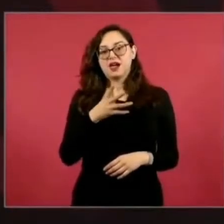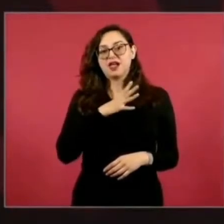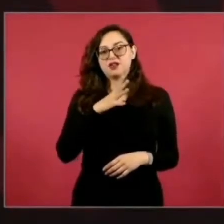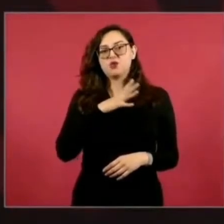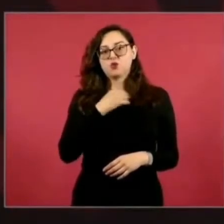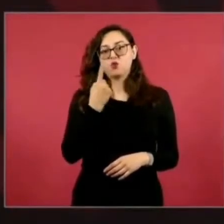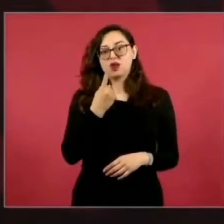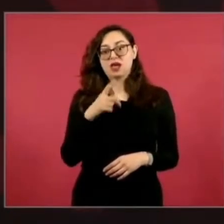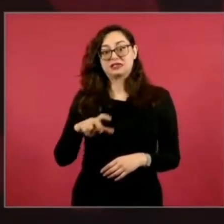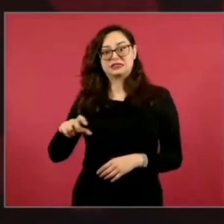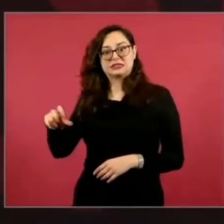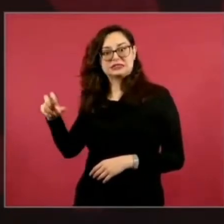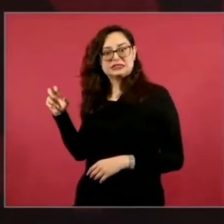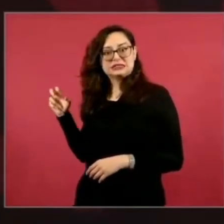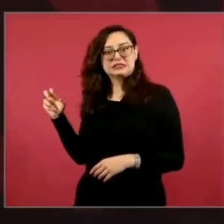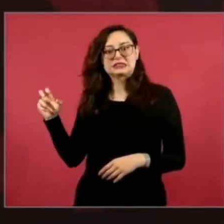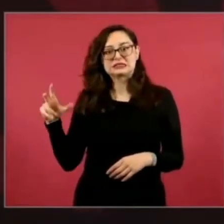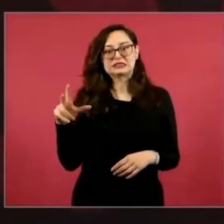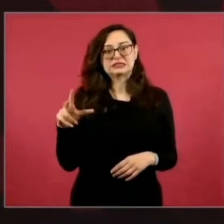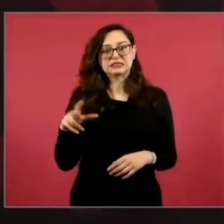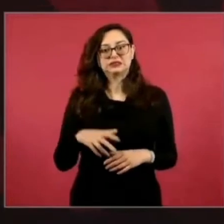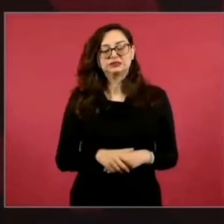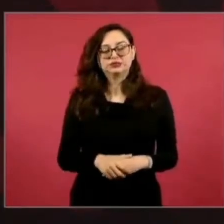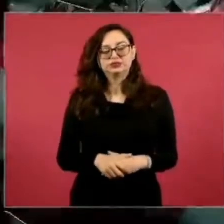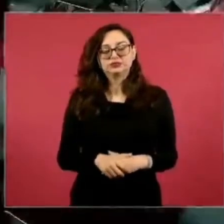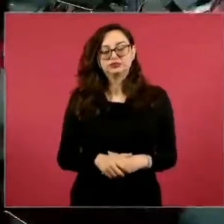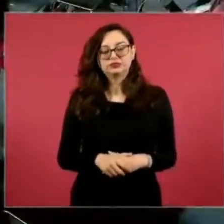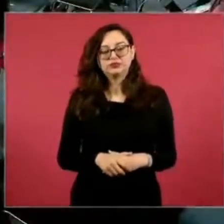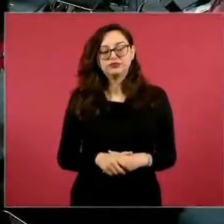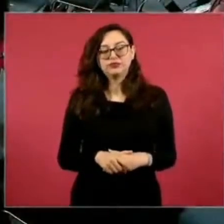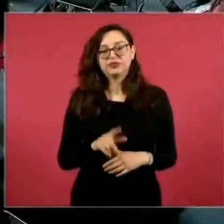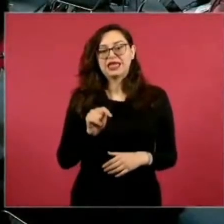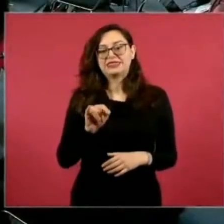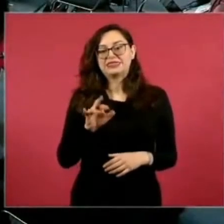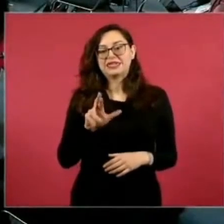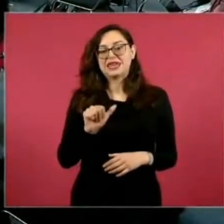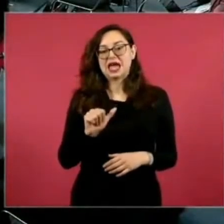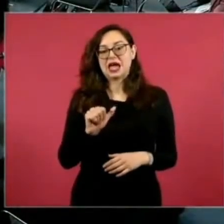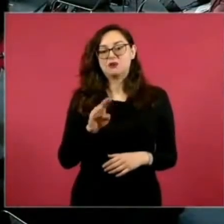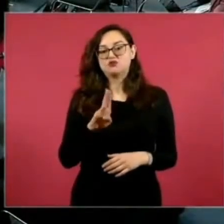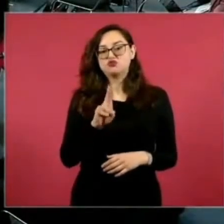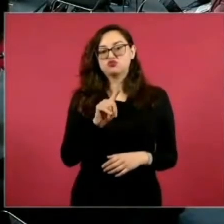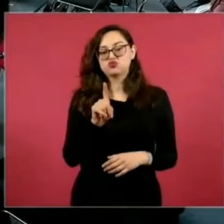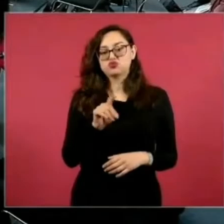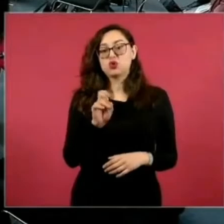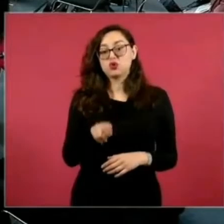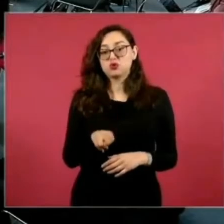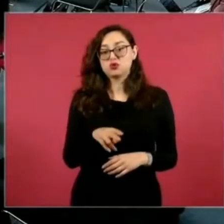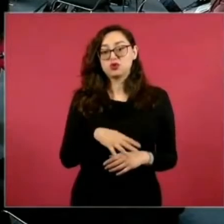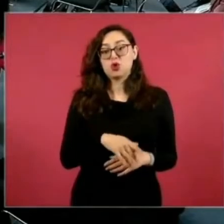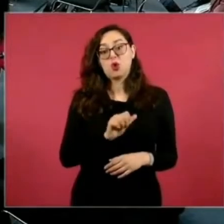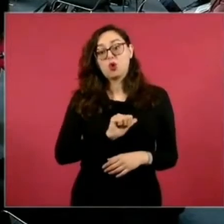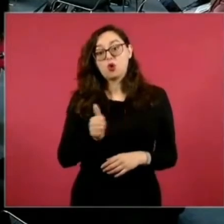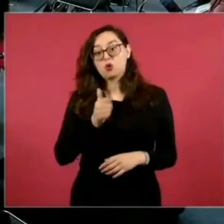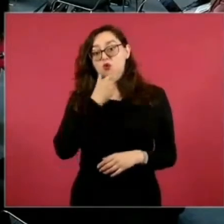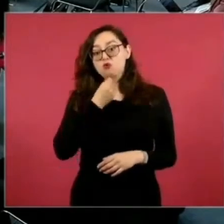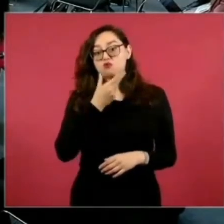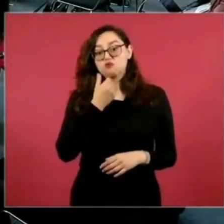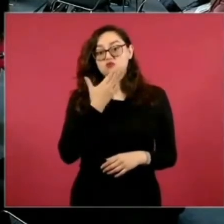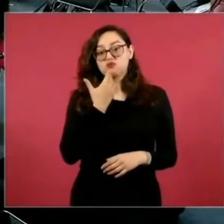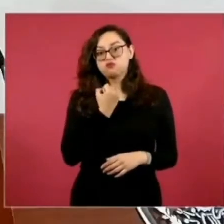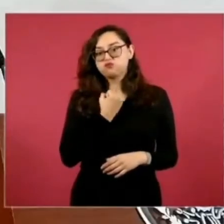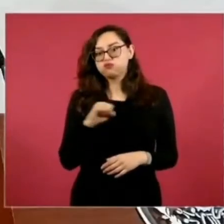y el mejor pitcher en la historia del béisbol